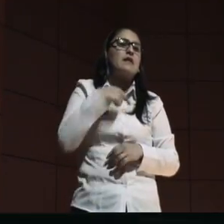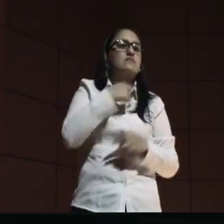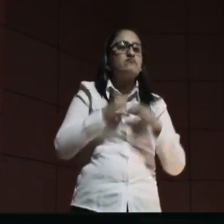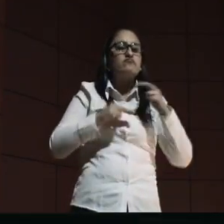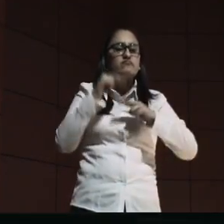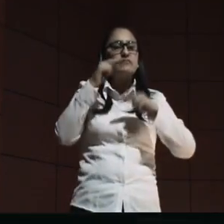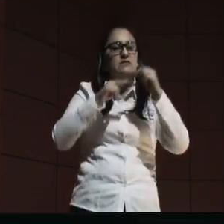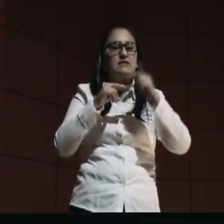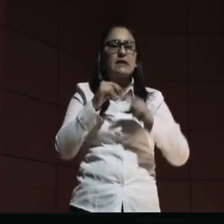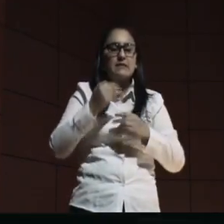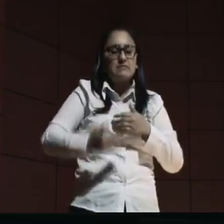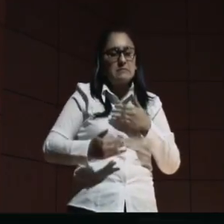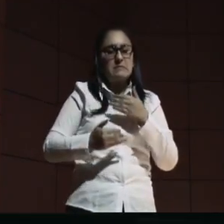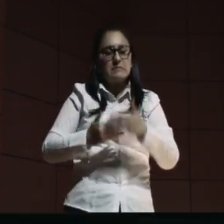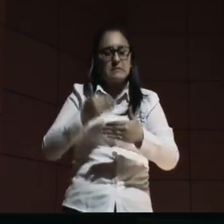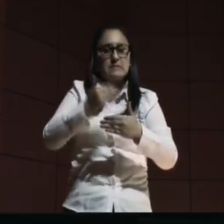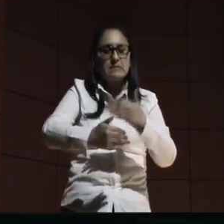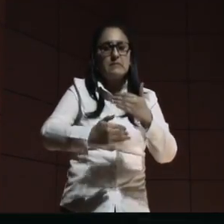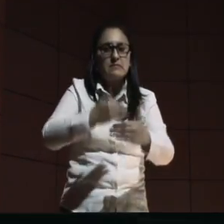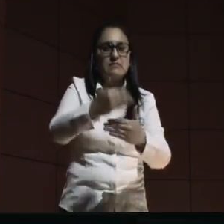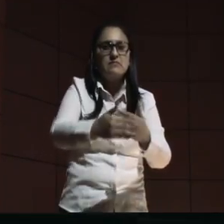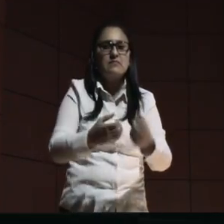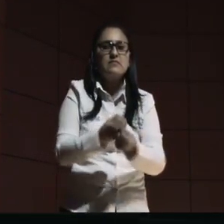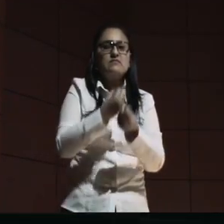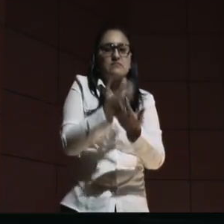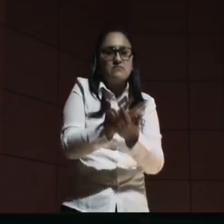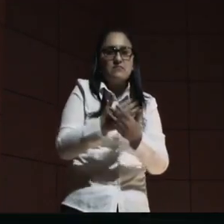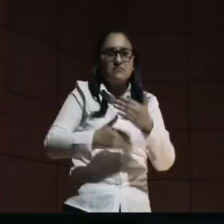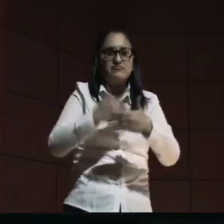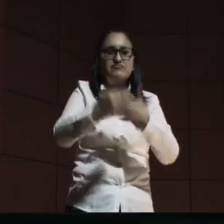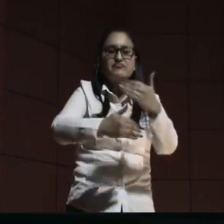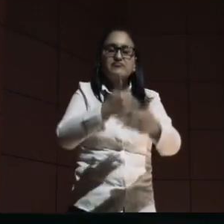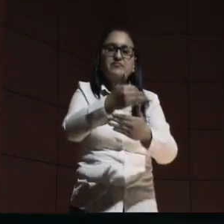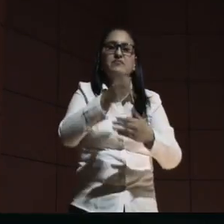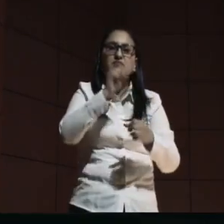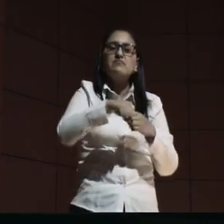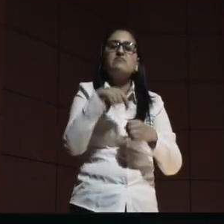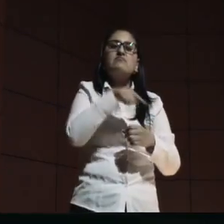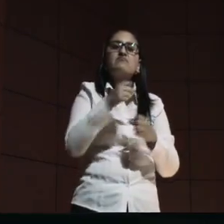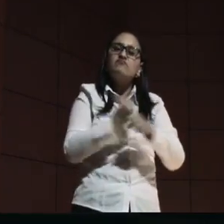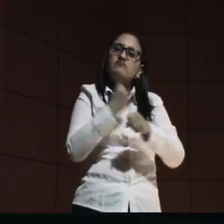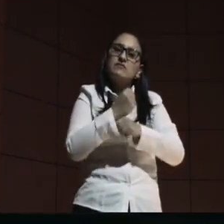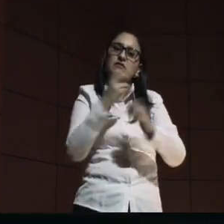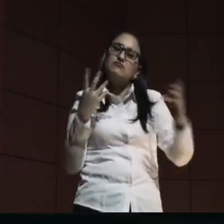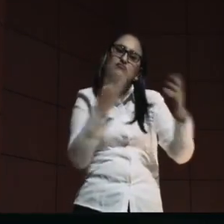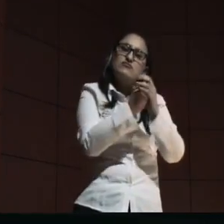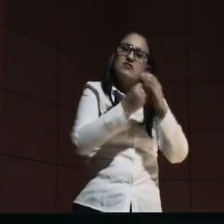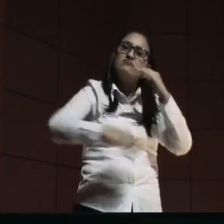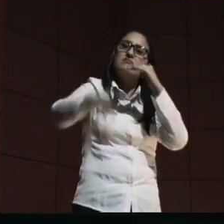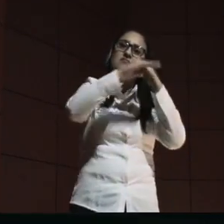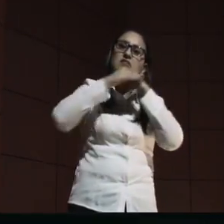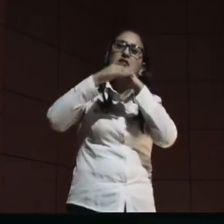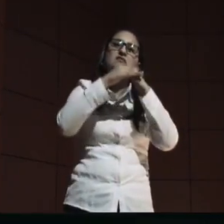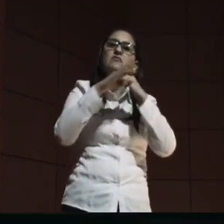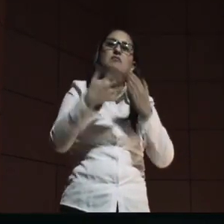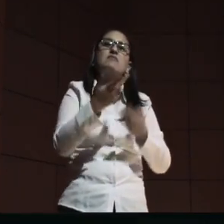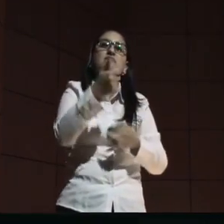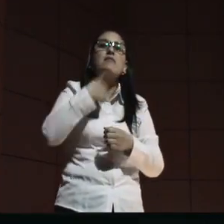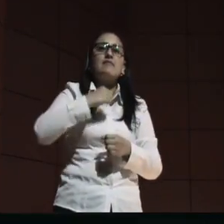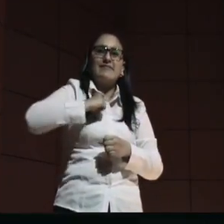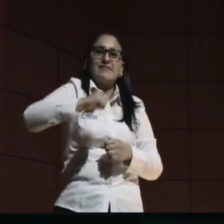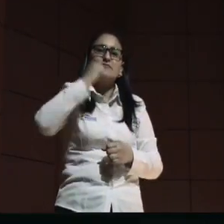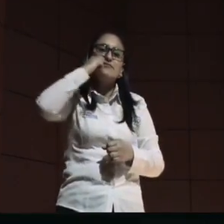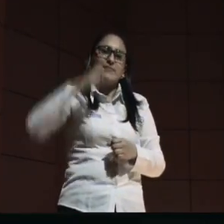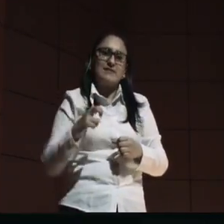Estructurar paulatinamente una transformación social a nivel nacional, trabajando por la inclusión y la igualdad por medio de la pedagogía en